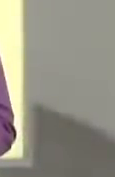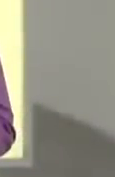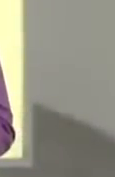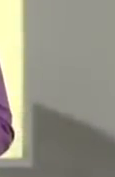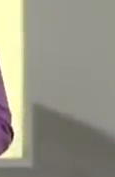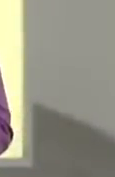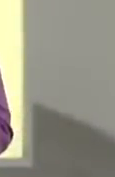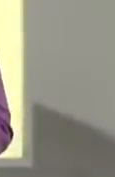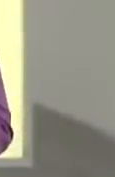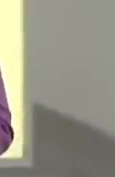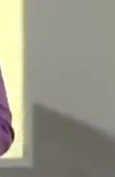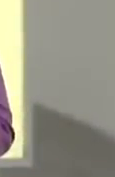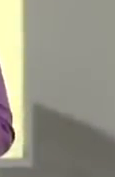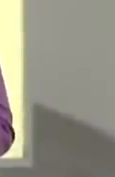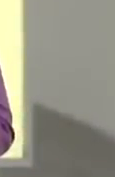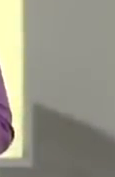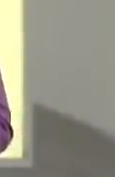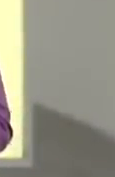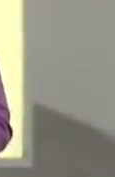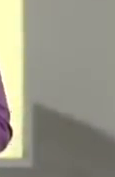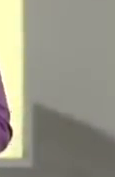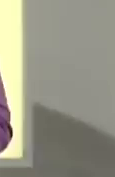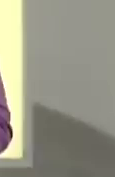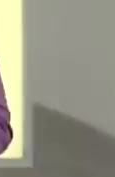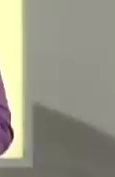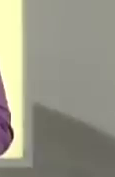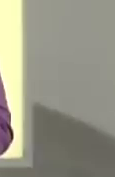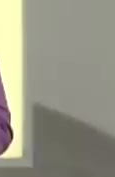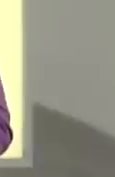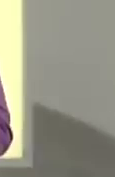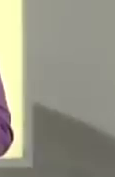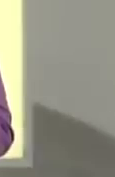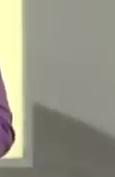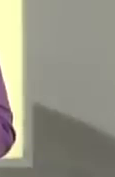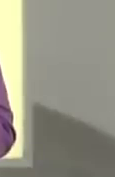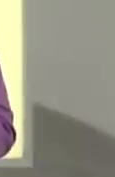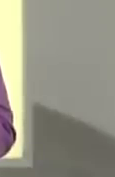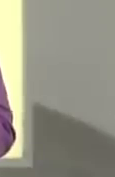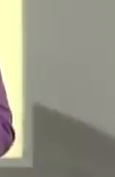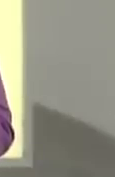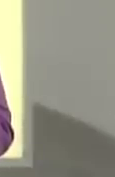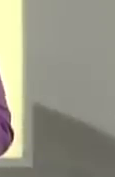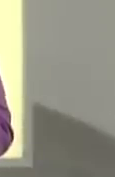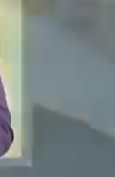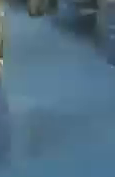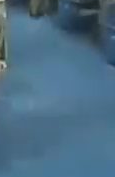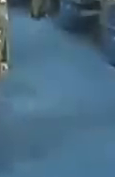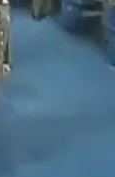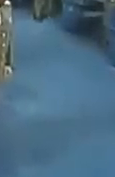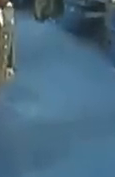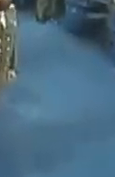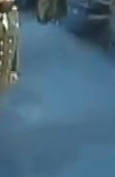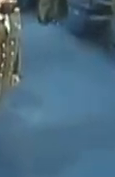tardes. A esta hora nos enlazamos con la actividad presidencial. Graya Casella con los detalles.